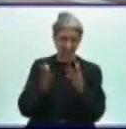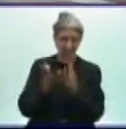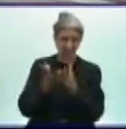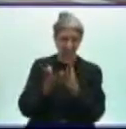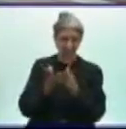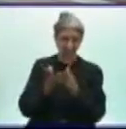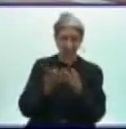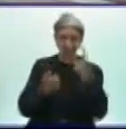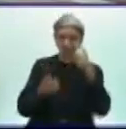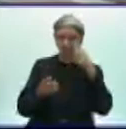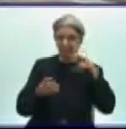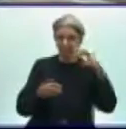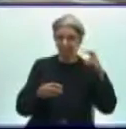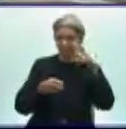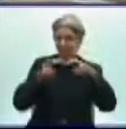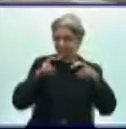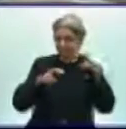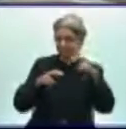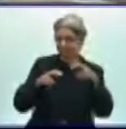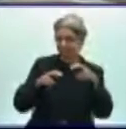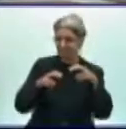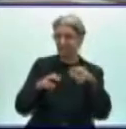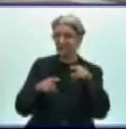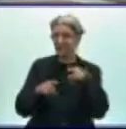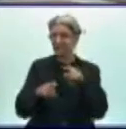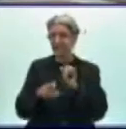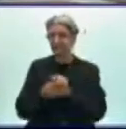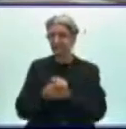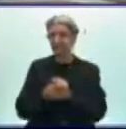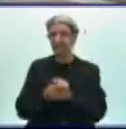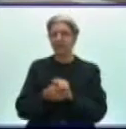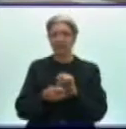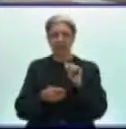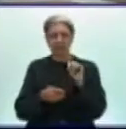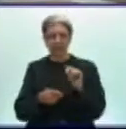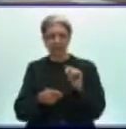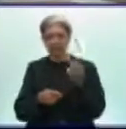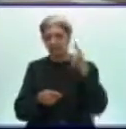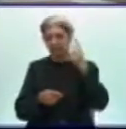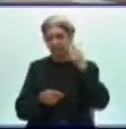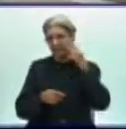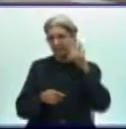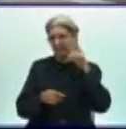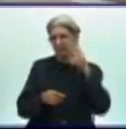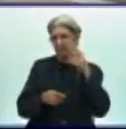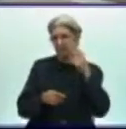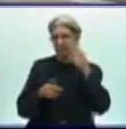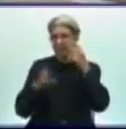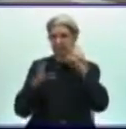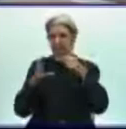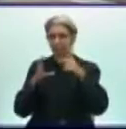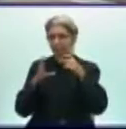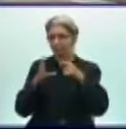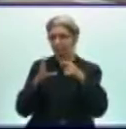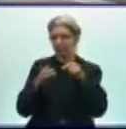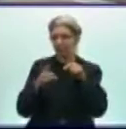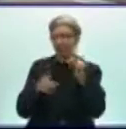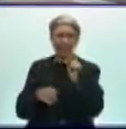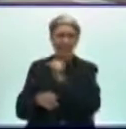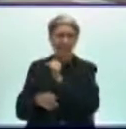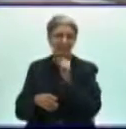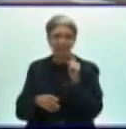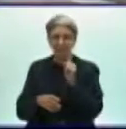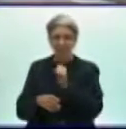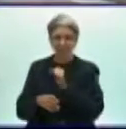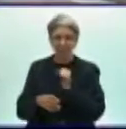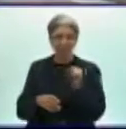buscar cosas interesantes como esta. Pero les propongo cerrar este momento recordando, observando un fragmento de la canción